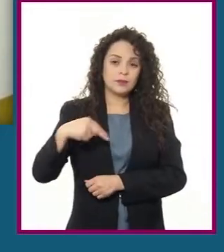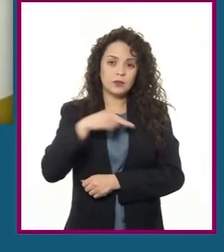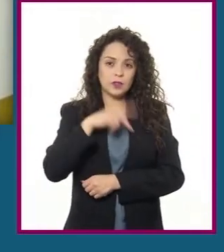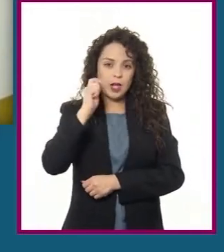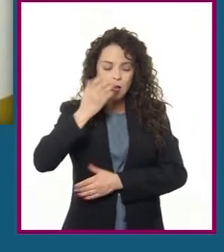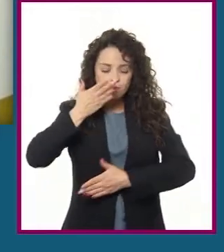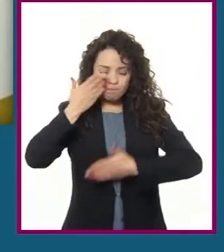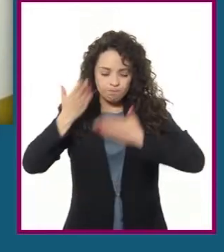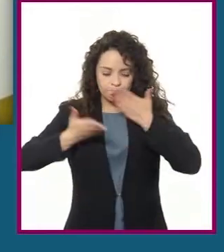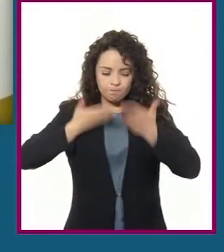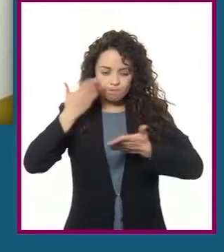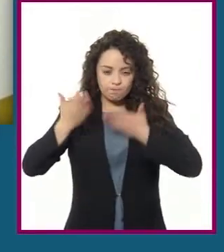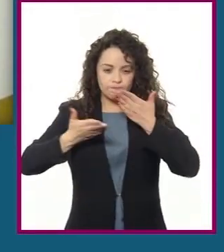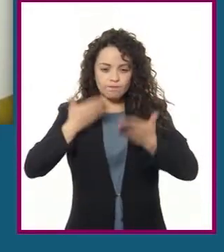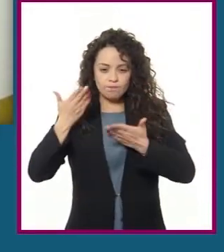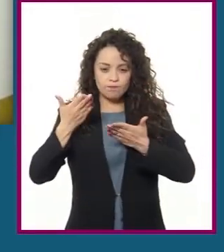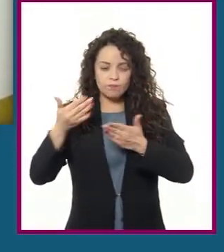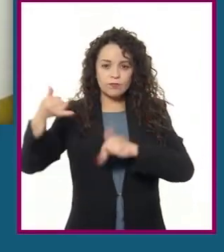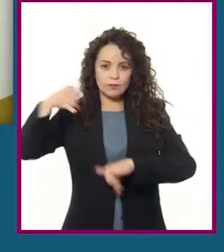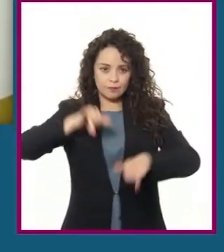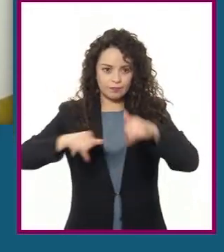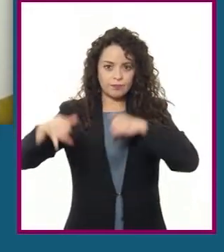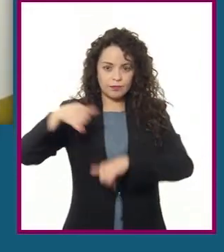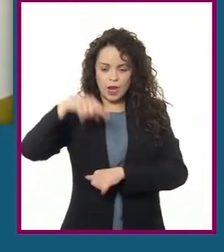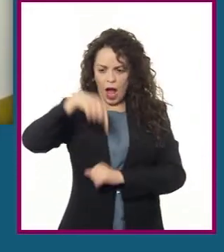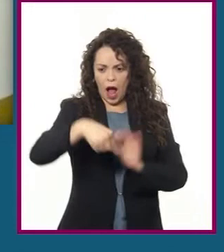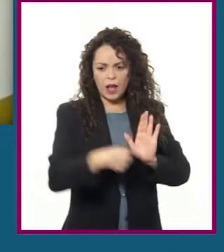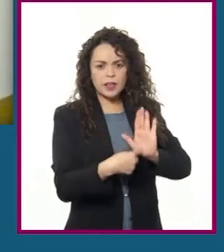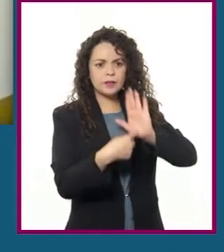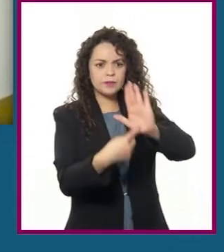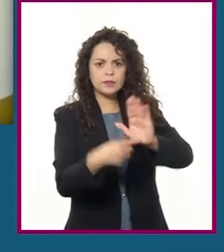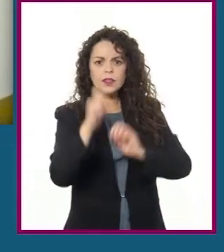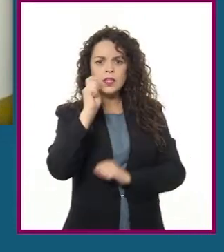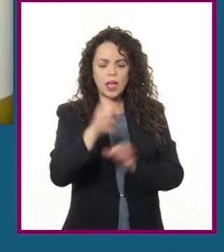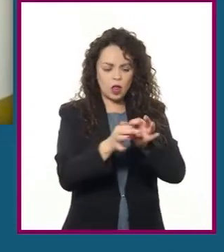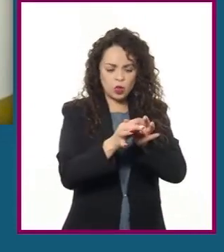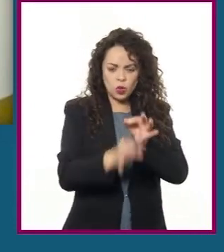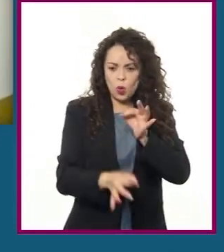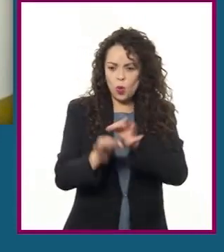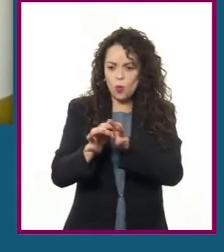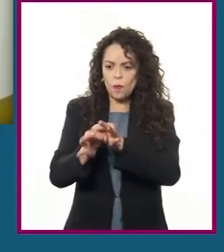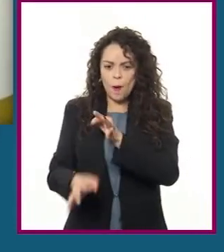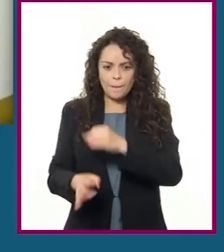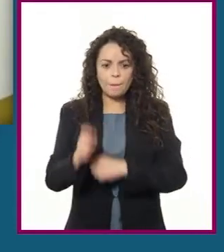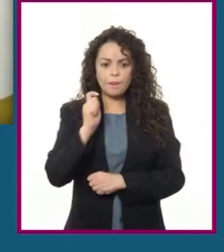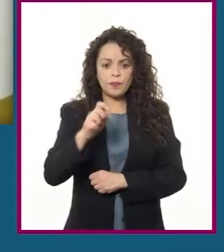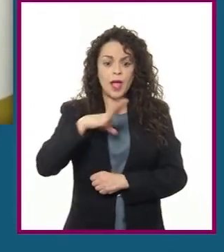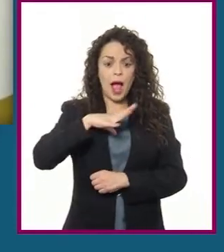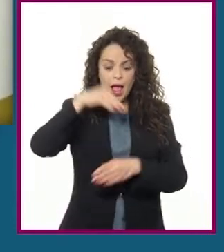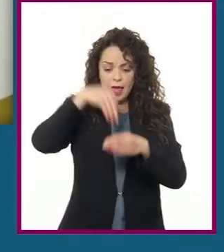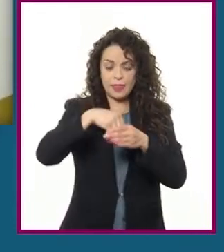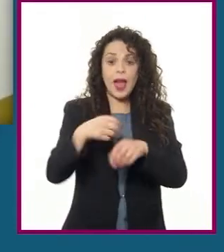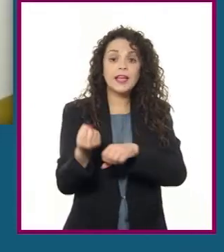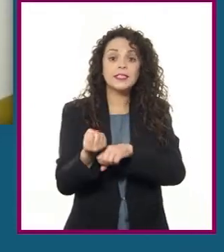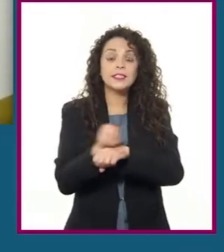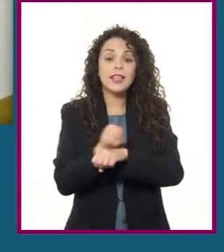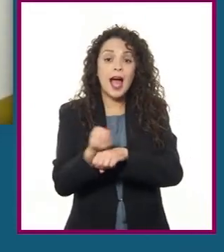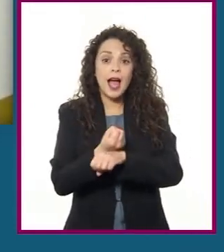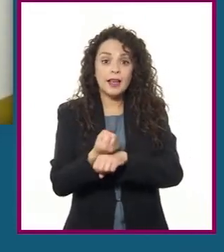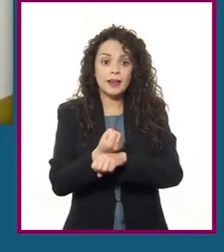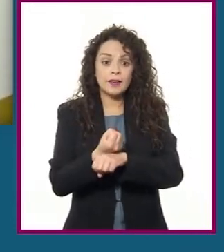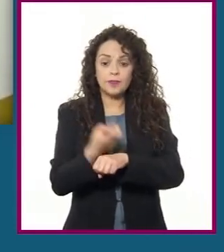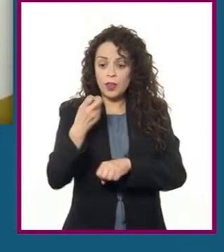análisis clínicos. Aquí les muestro unos tubos en los cuales tenemos muestra sanguínea. El método